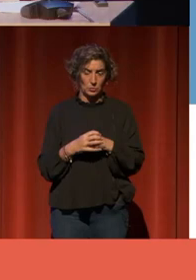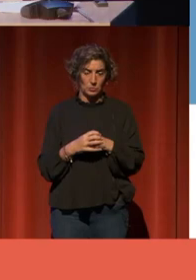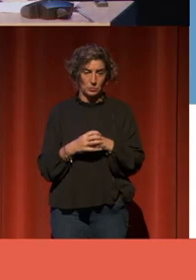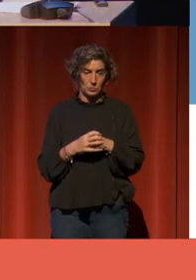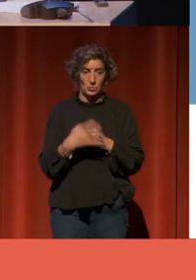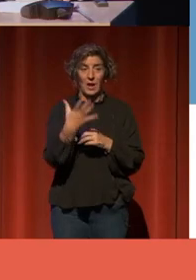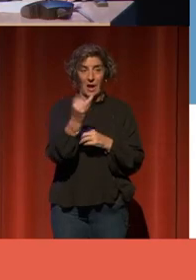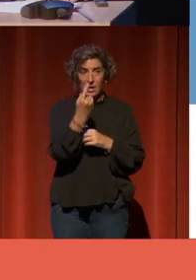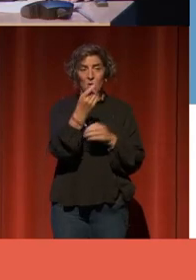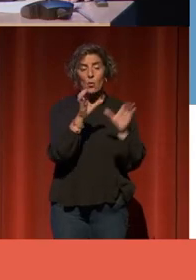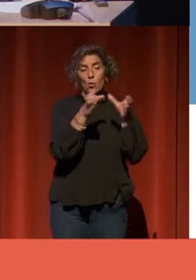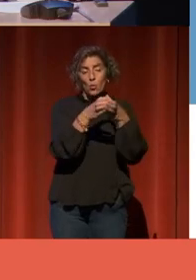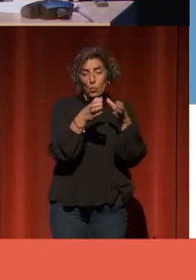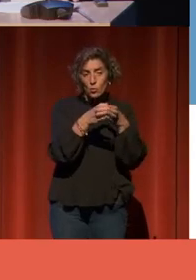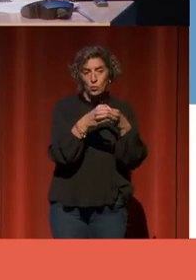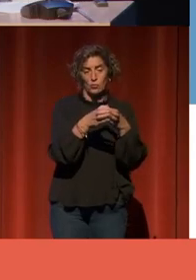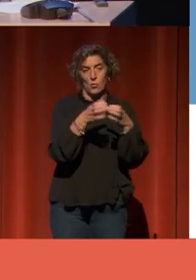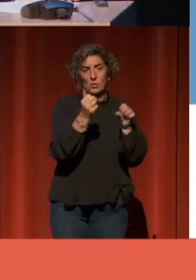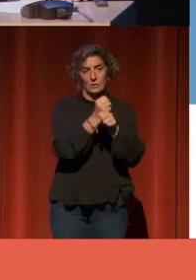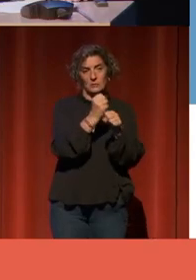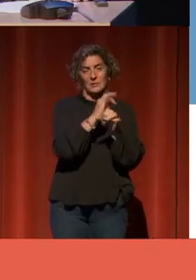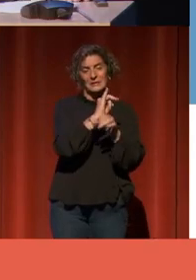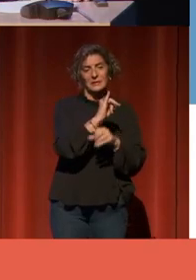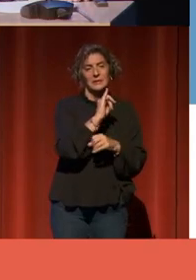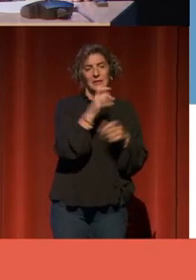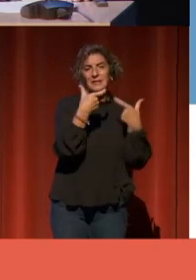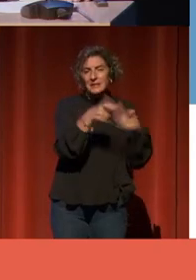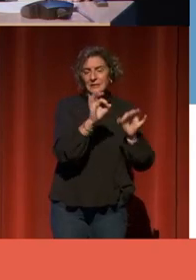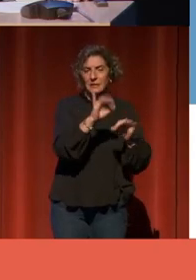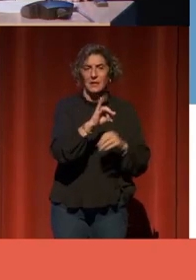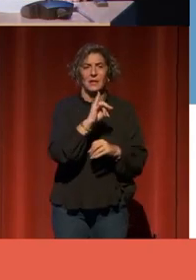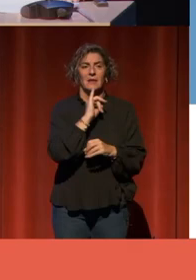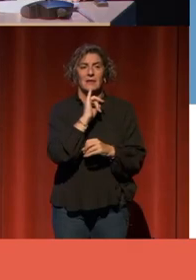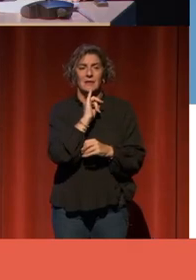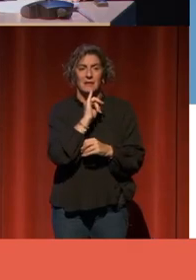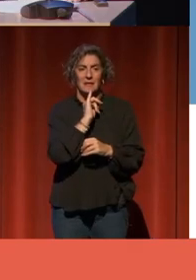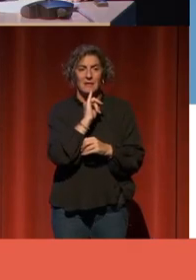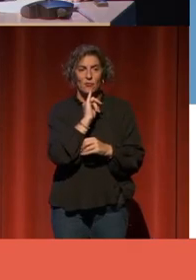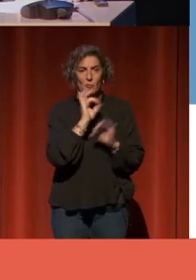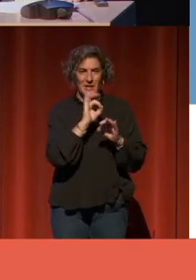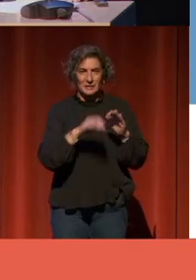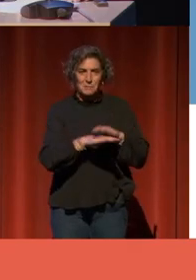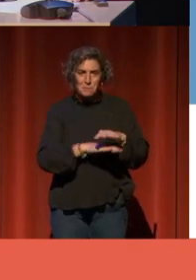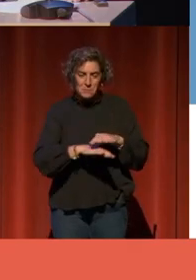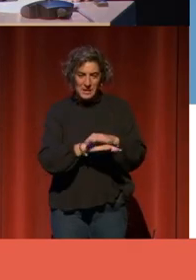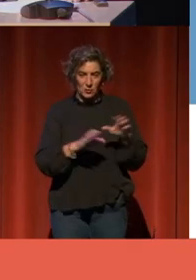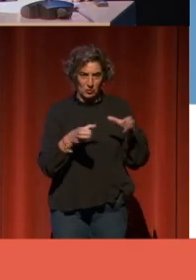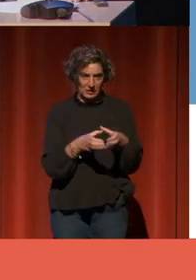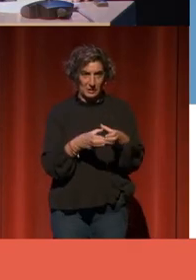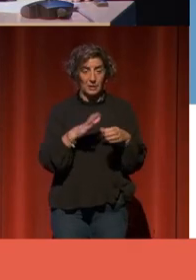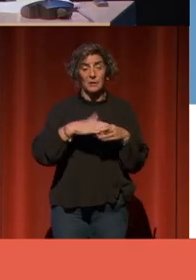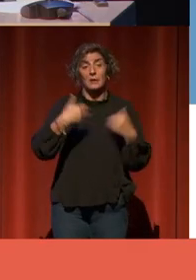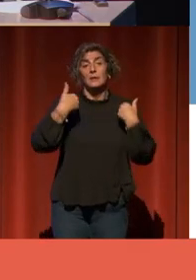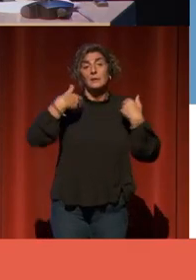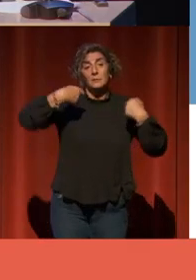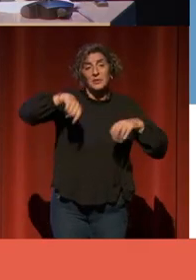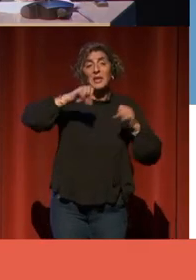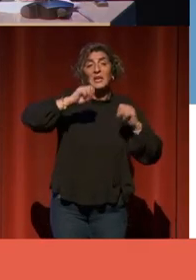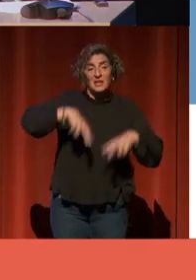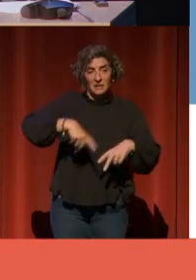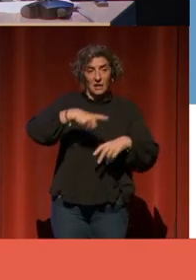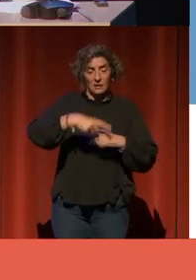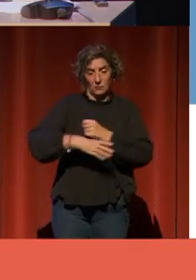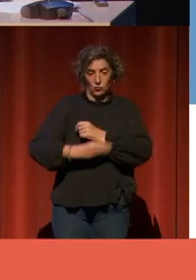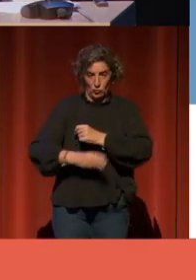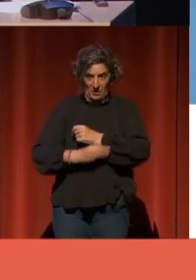sobre lenguajes idiomas regionales o minoritarias presidido por Suecia